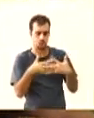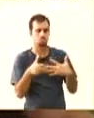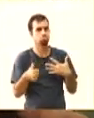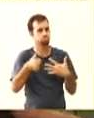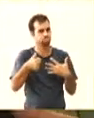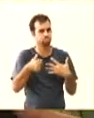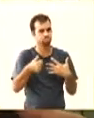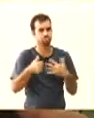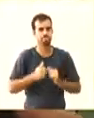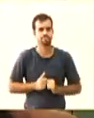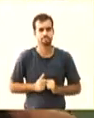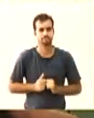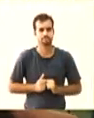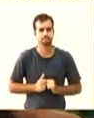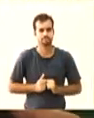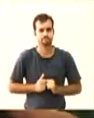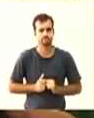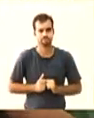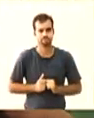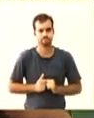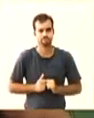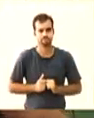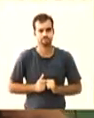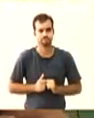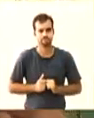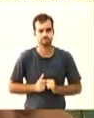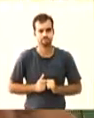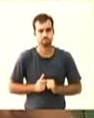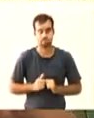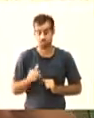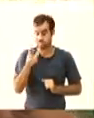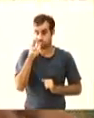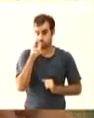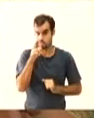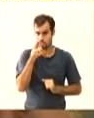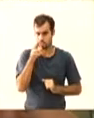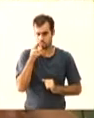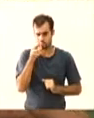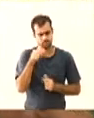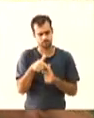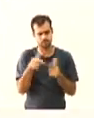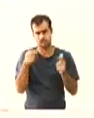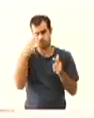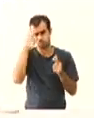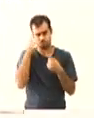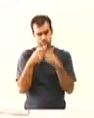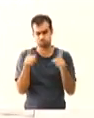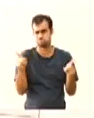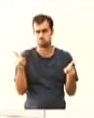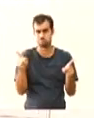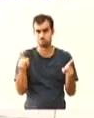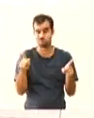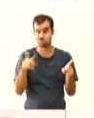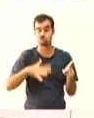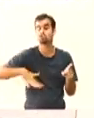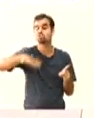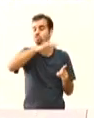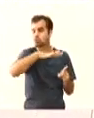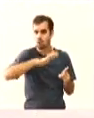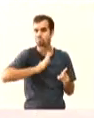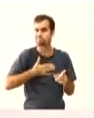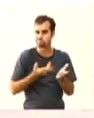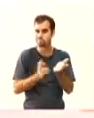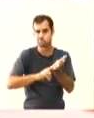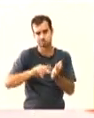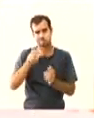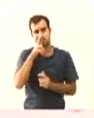relacionado, porque partiendo de que nuestra organización es la mayor organización de masa del país, somos todos CDRistas, a partir de